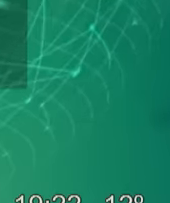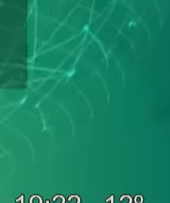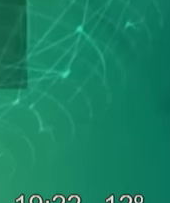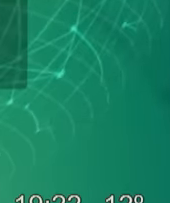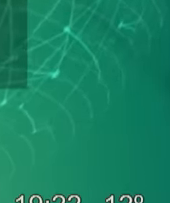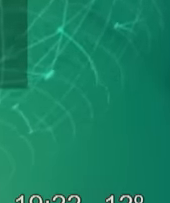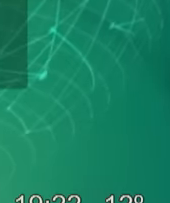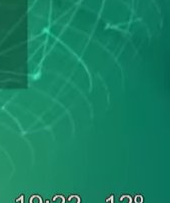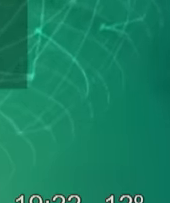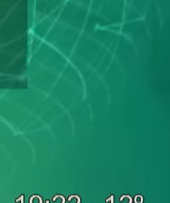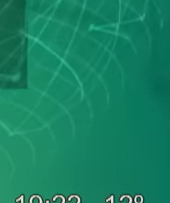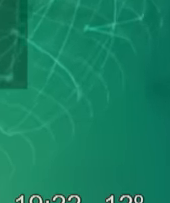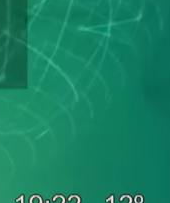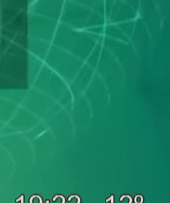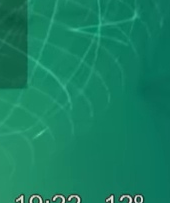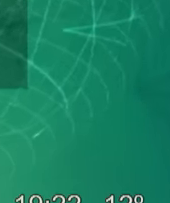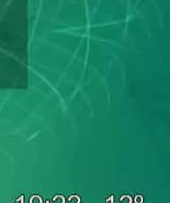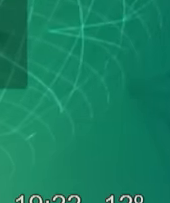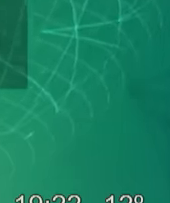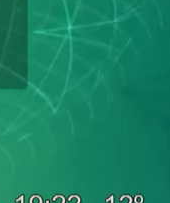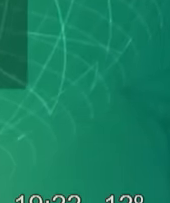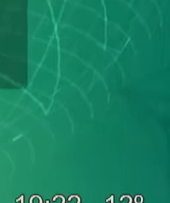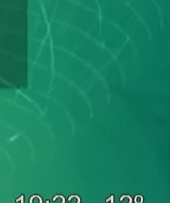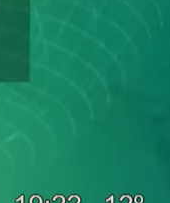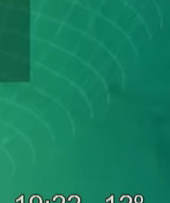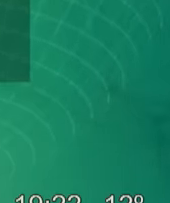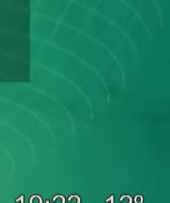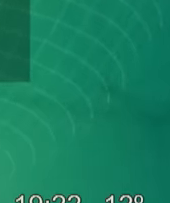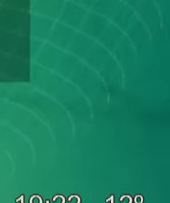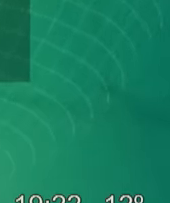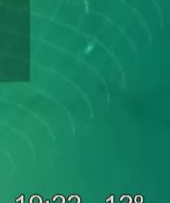eran WhatsApp, si eran por escrito, si eran verbales, nadie preguntó, y zafamos bien.